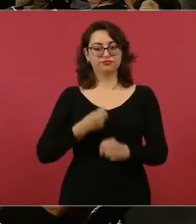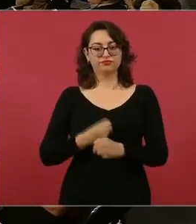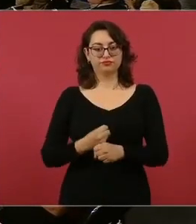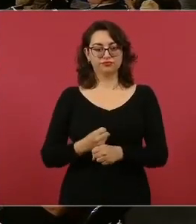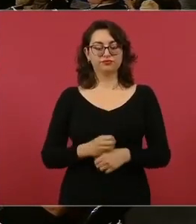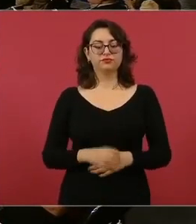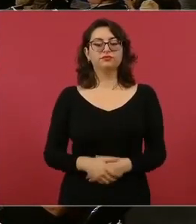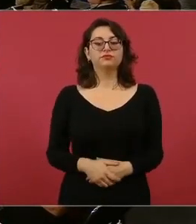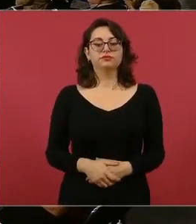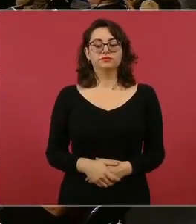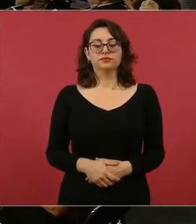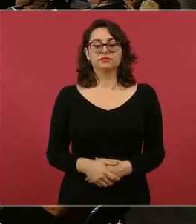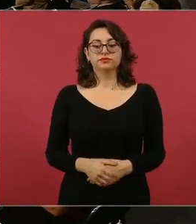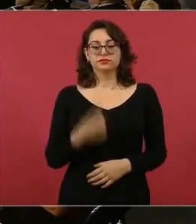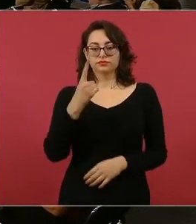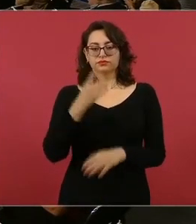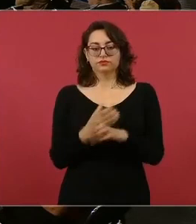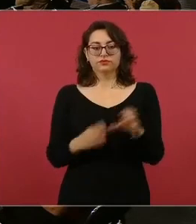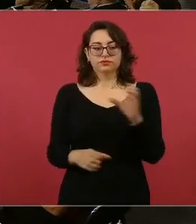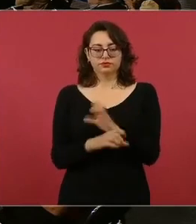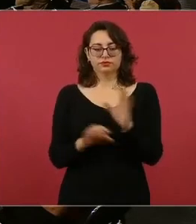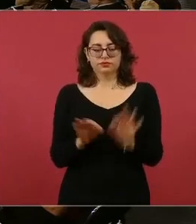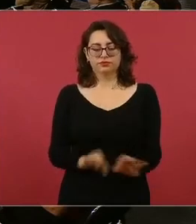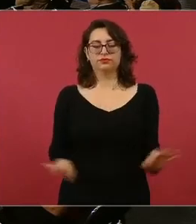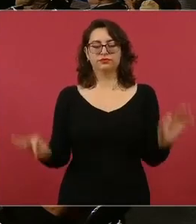Y aquí aclaro una cosa, regresa,